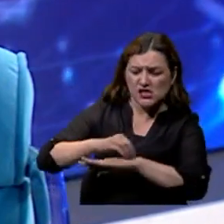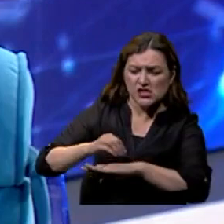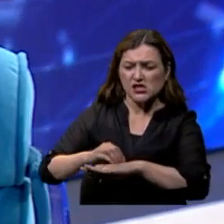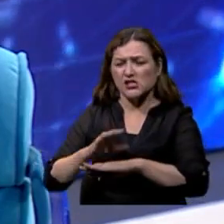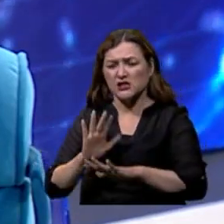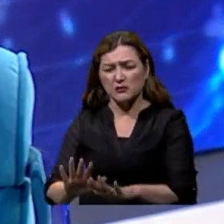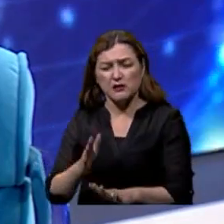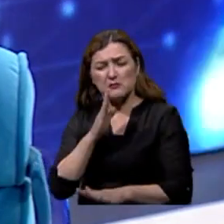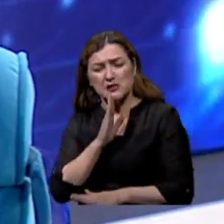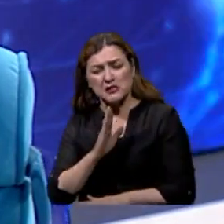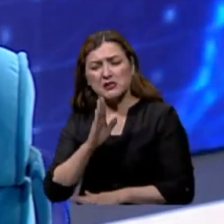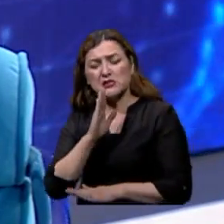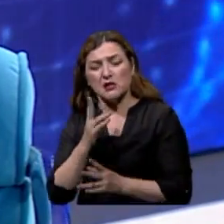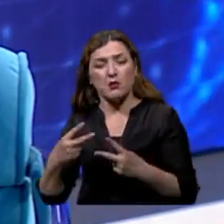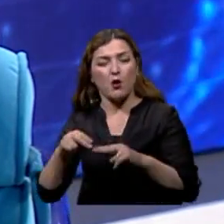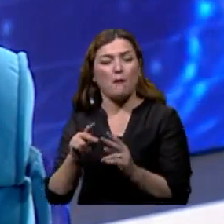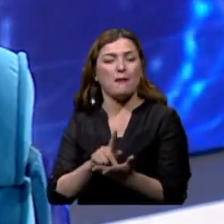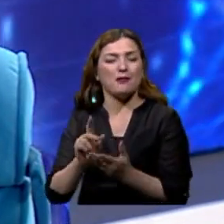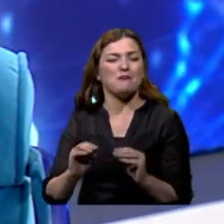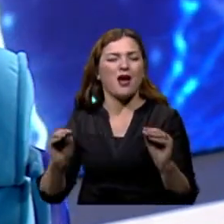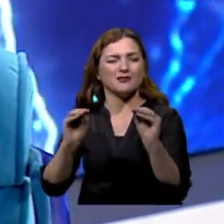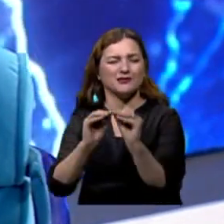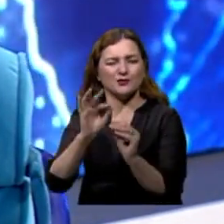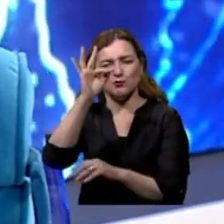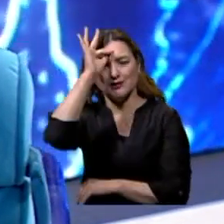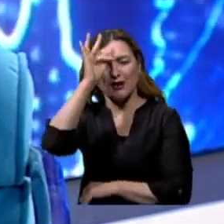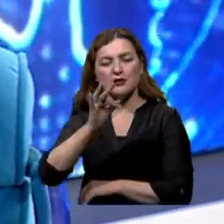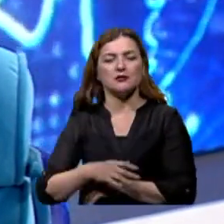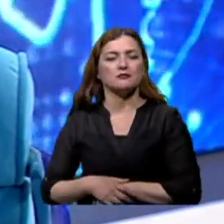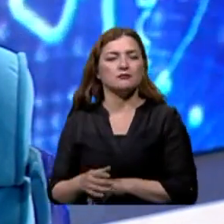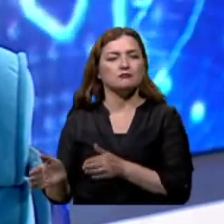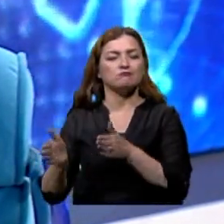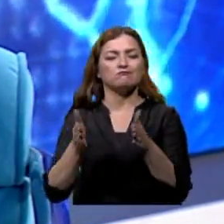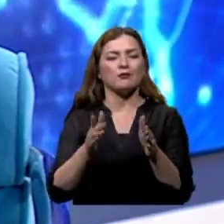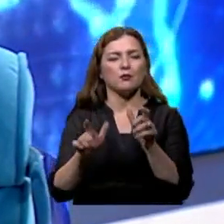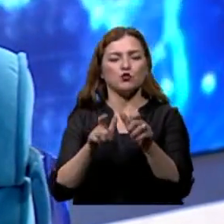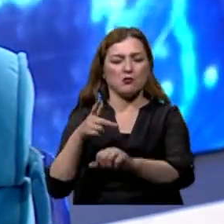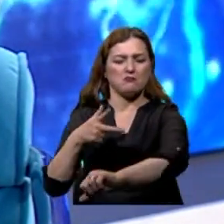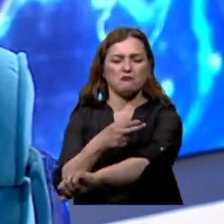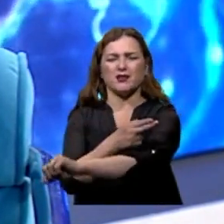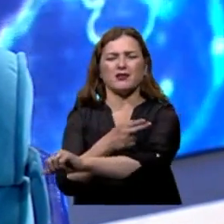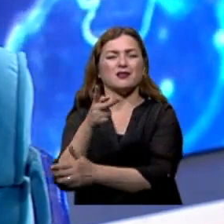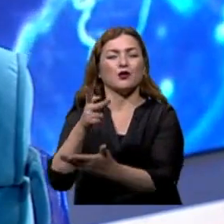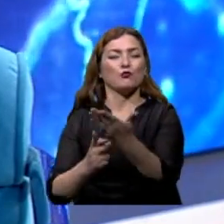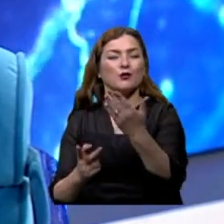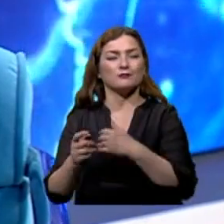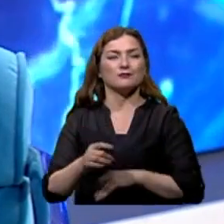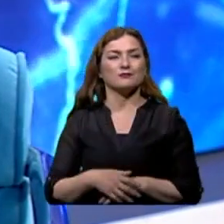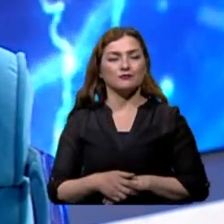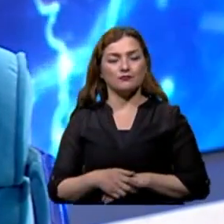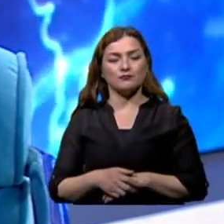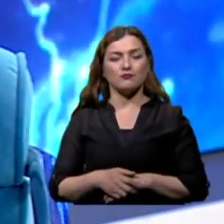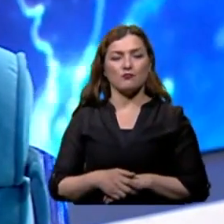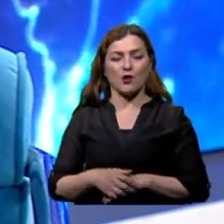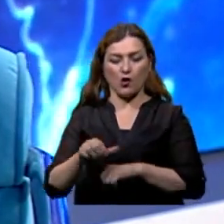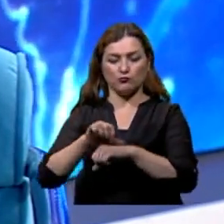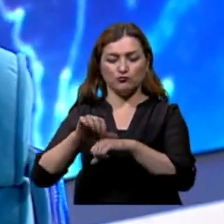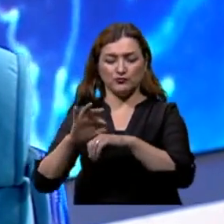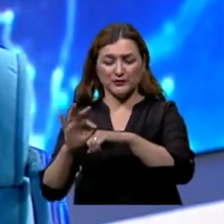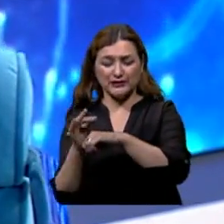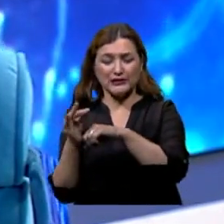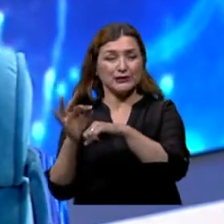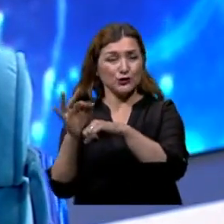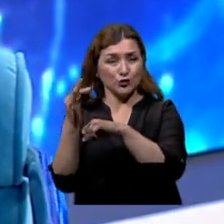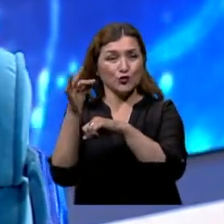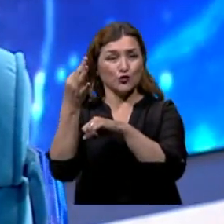lesiones. Eso aumenta el costo. Ahora, ¿cómo es el manejo ya del paciente amputado? Ustedes hacen el cierre quirúrgico, el